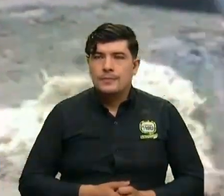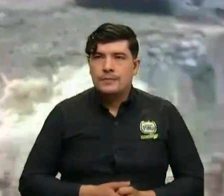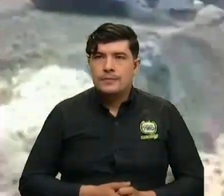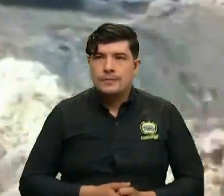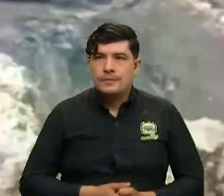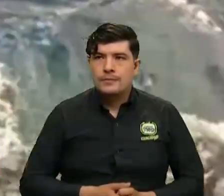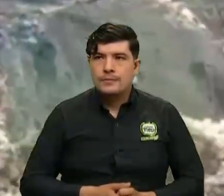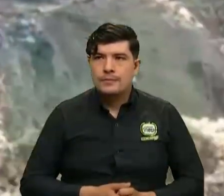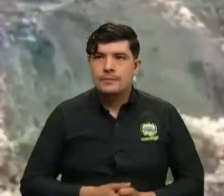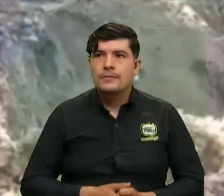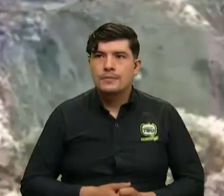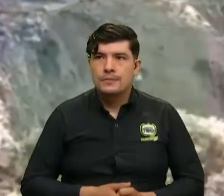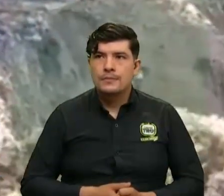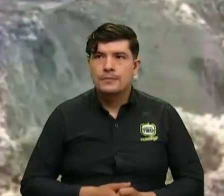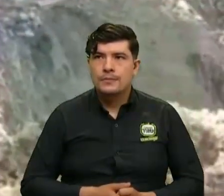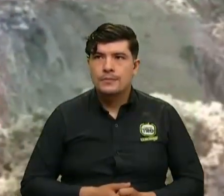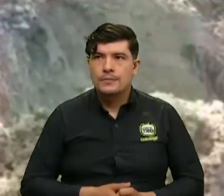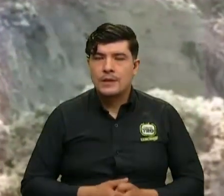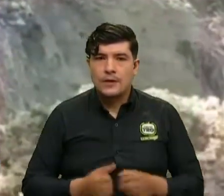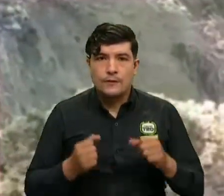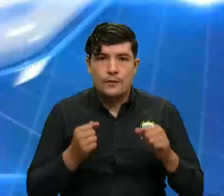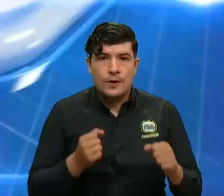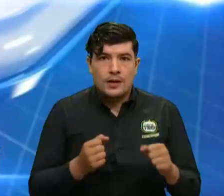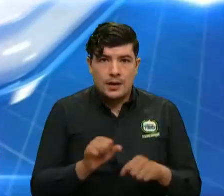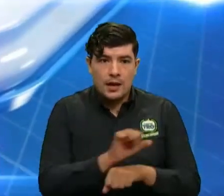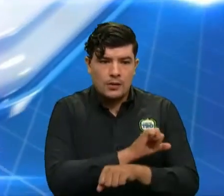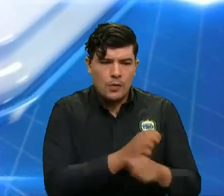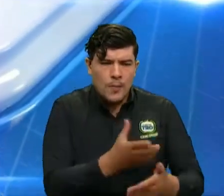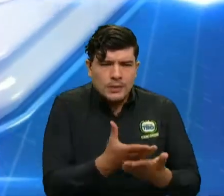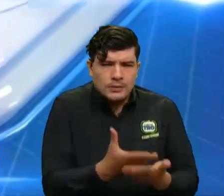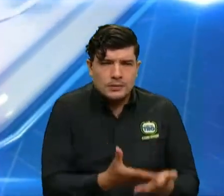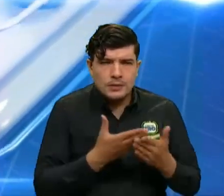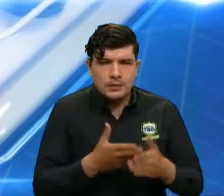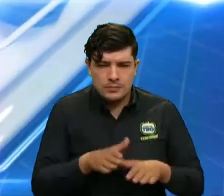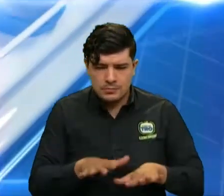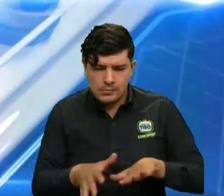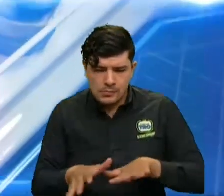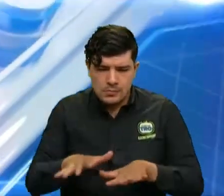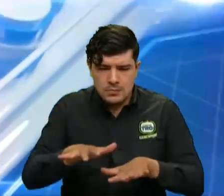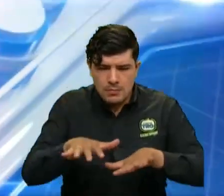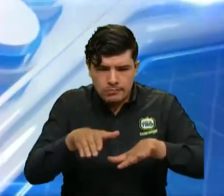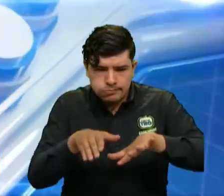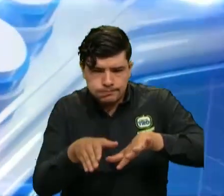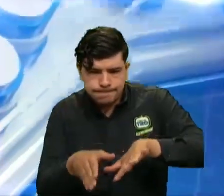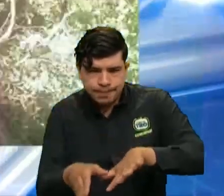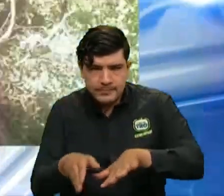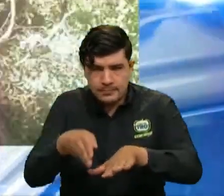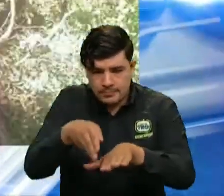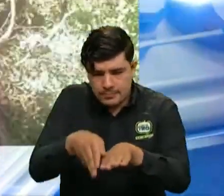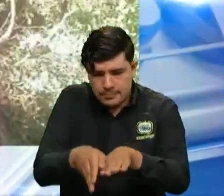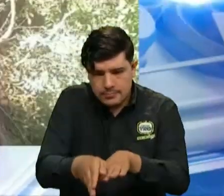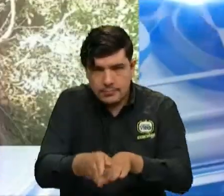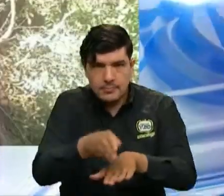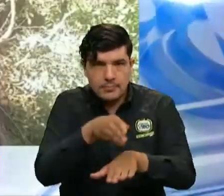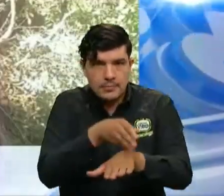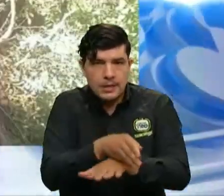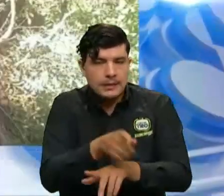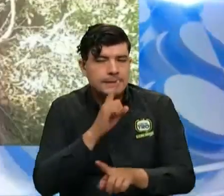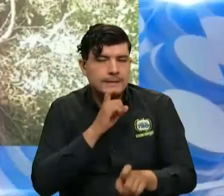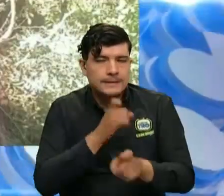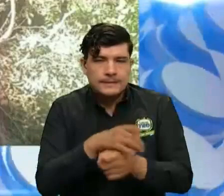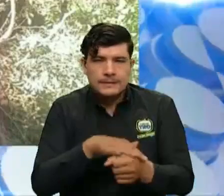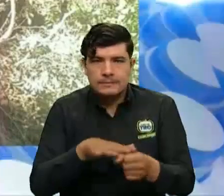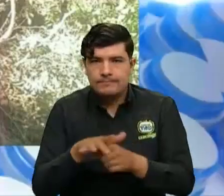prácticamente se me hunde la carretera. Se me hunde la carretera por mucha agua, tiene como mucha agua y pues el